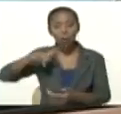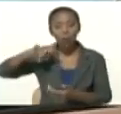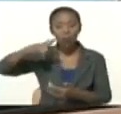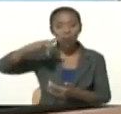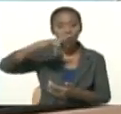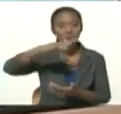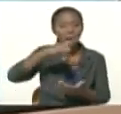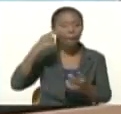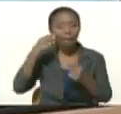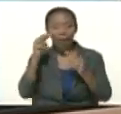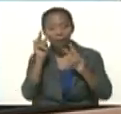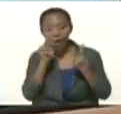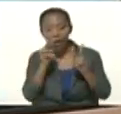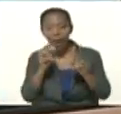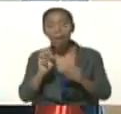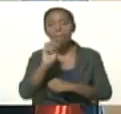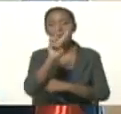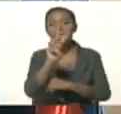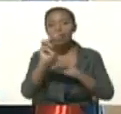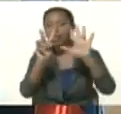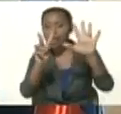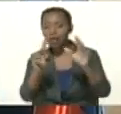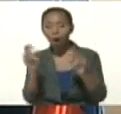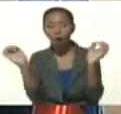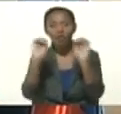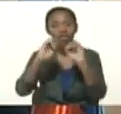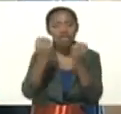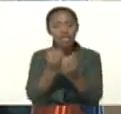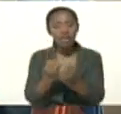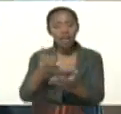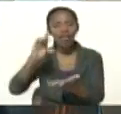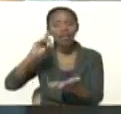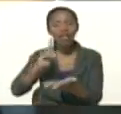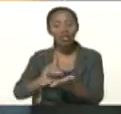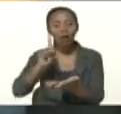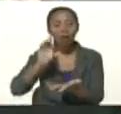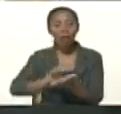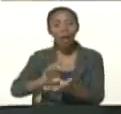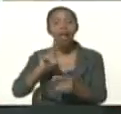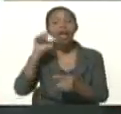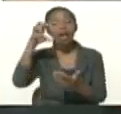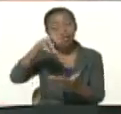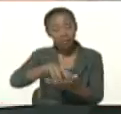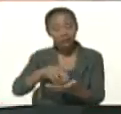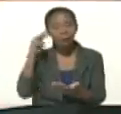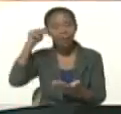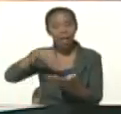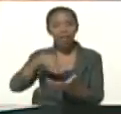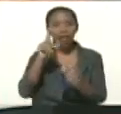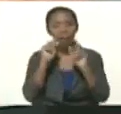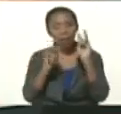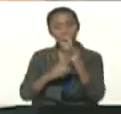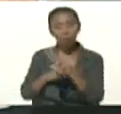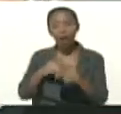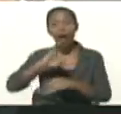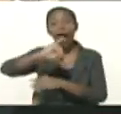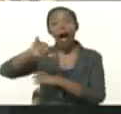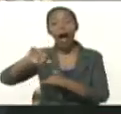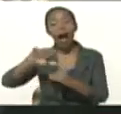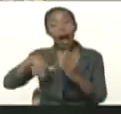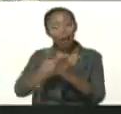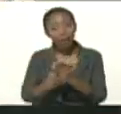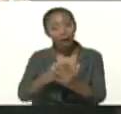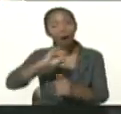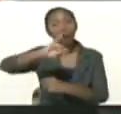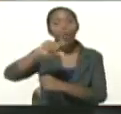en 27 oficinas del Distrito Capital y el Estado Miranda. Y hasta julio del año que viene, el